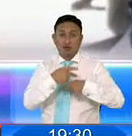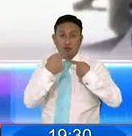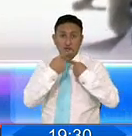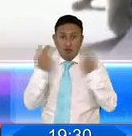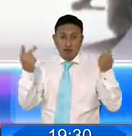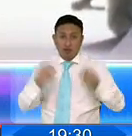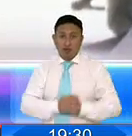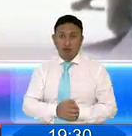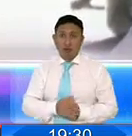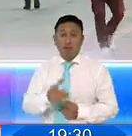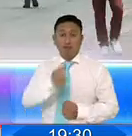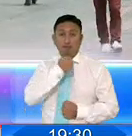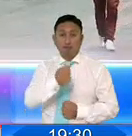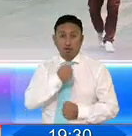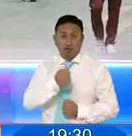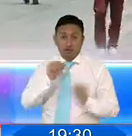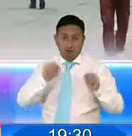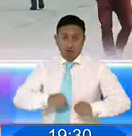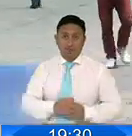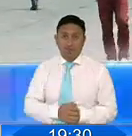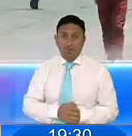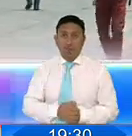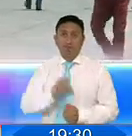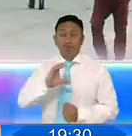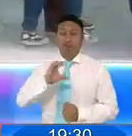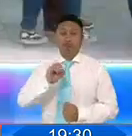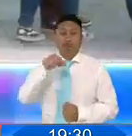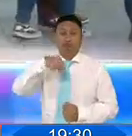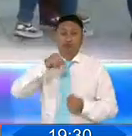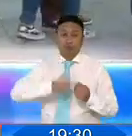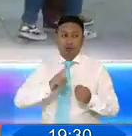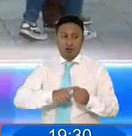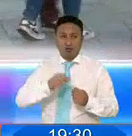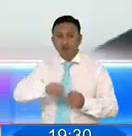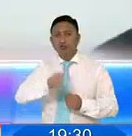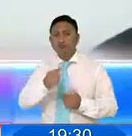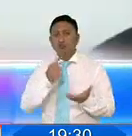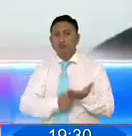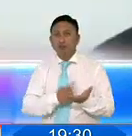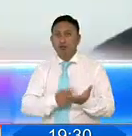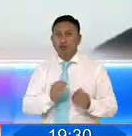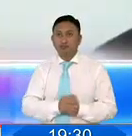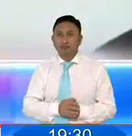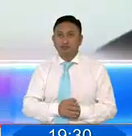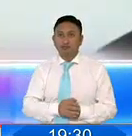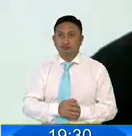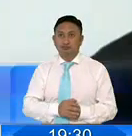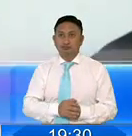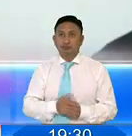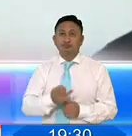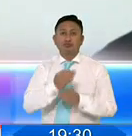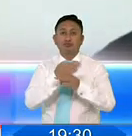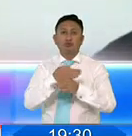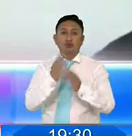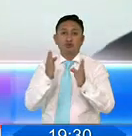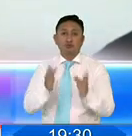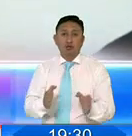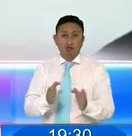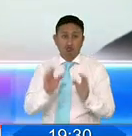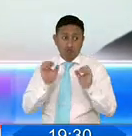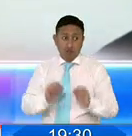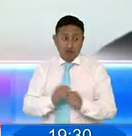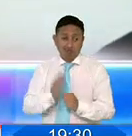públicos, a los periodistas. Mientras que el COE de Quito analiza otras medidas. ¿Quiénes son los funcionarios que